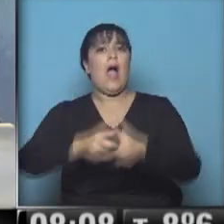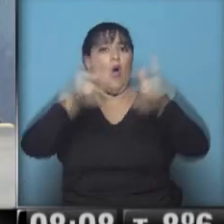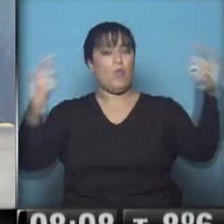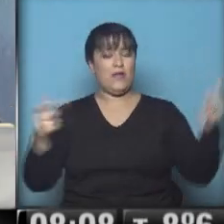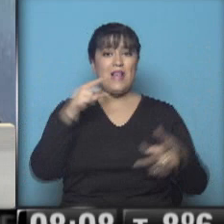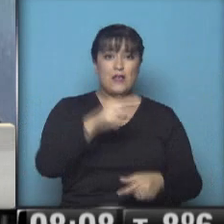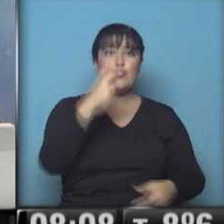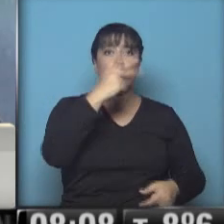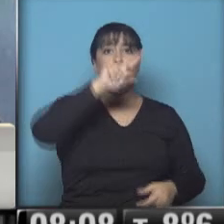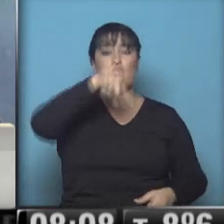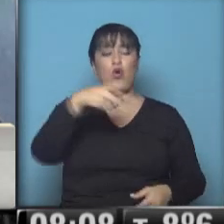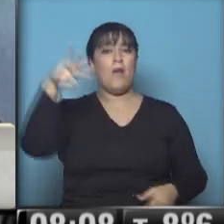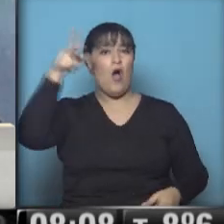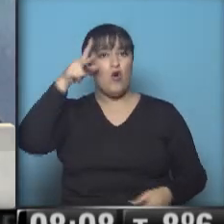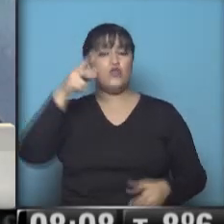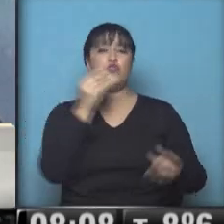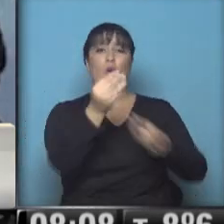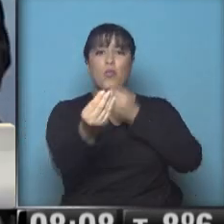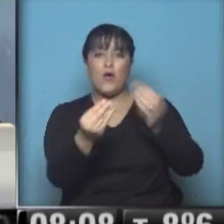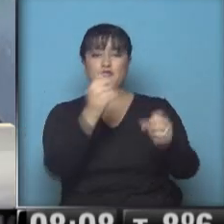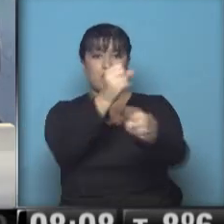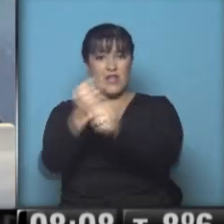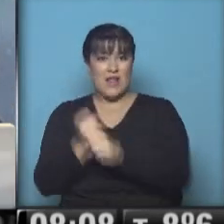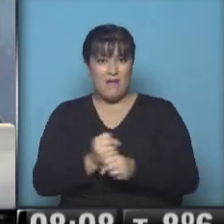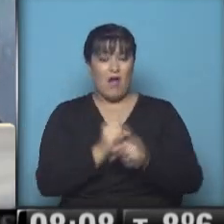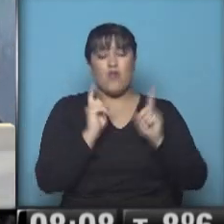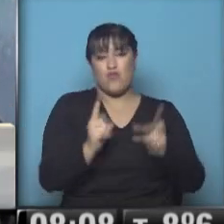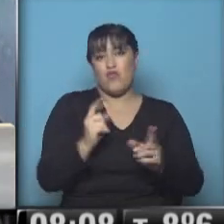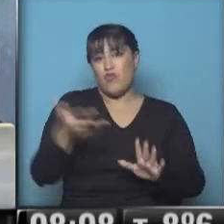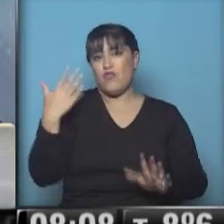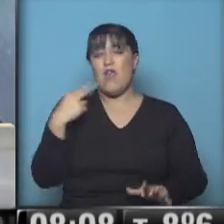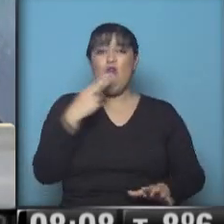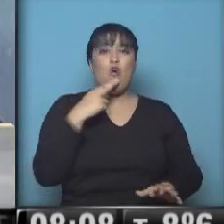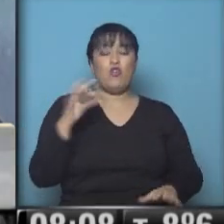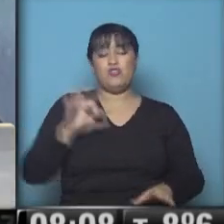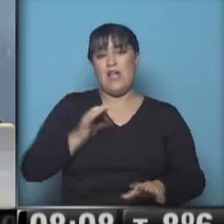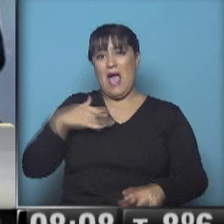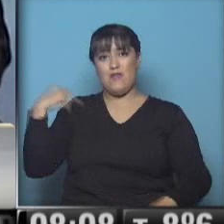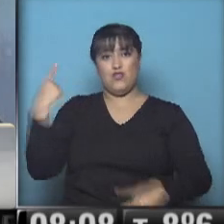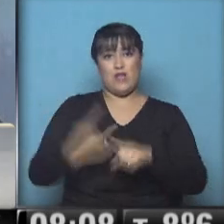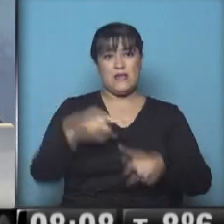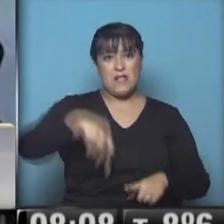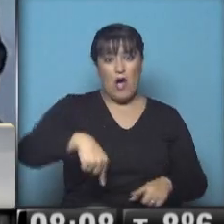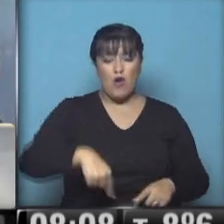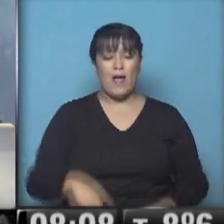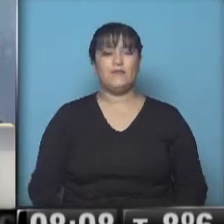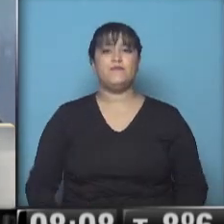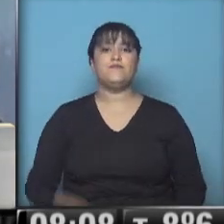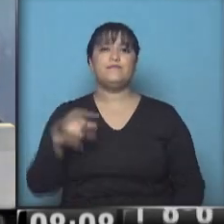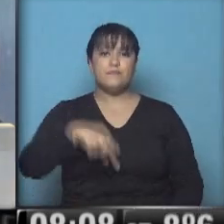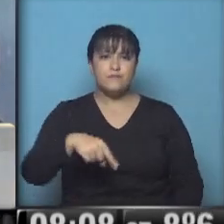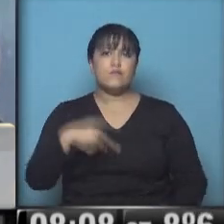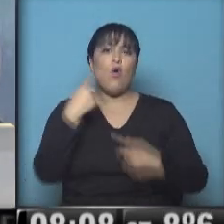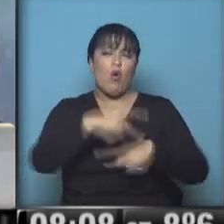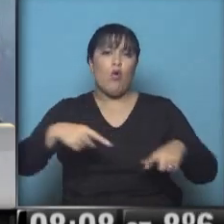2,8 millones de puestos de trabajo en los últimos 11 años de actividad en el marco de incentivos